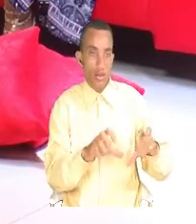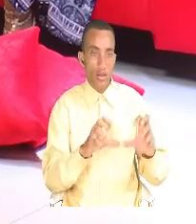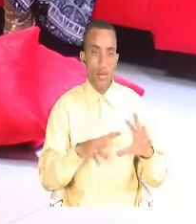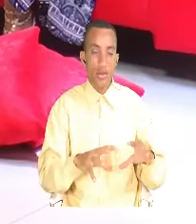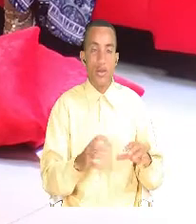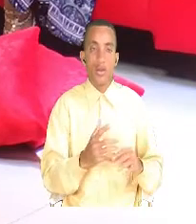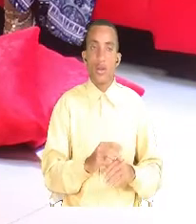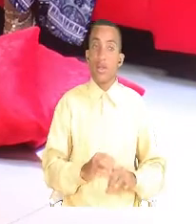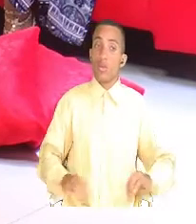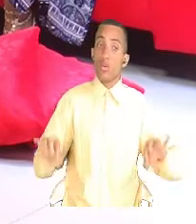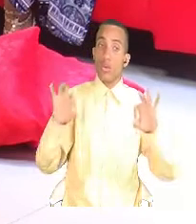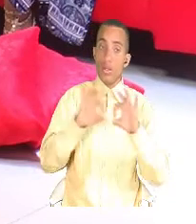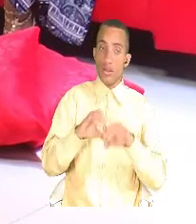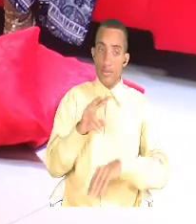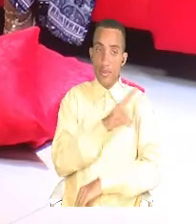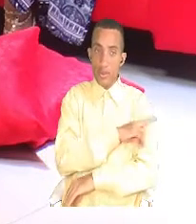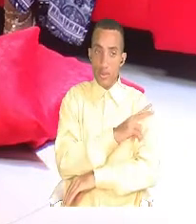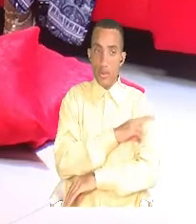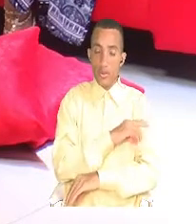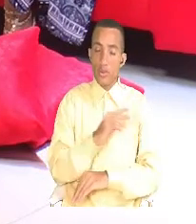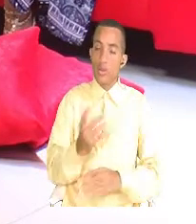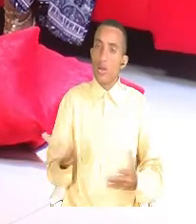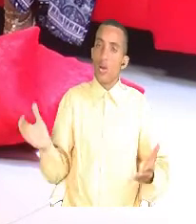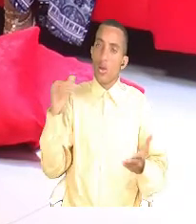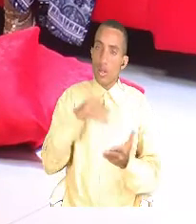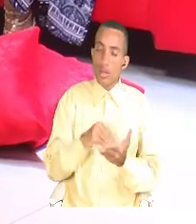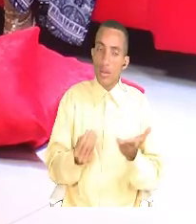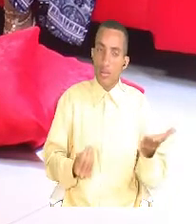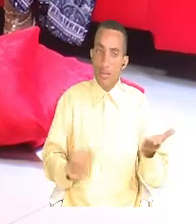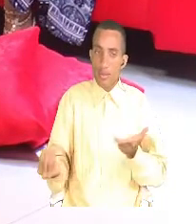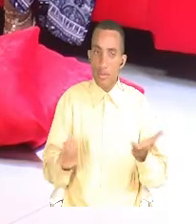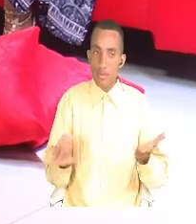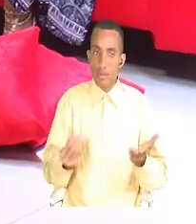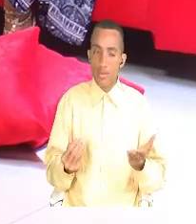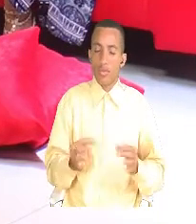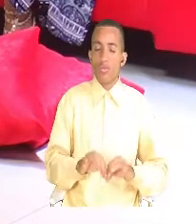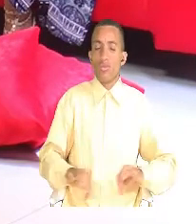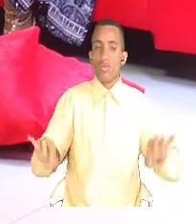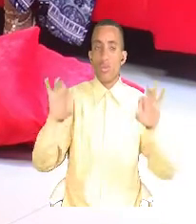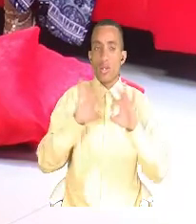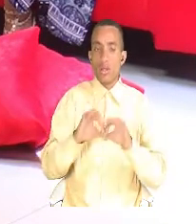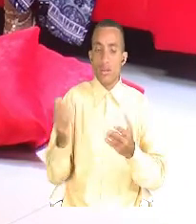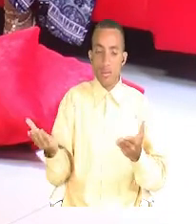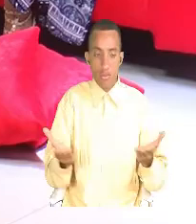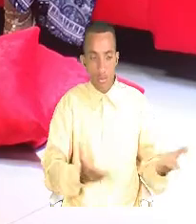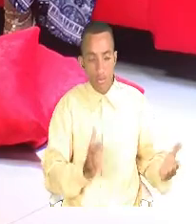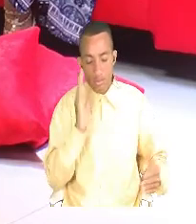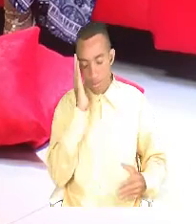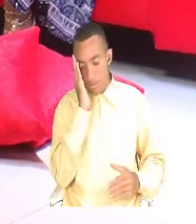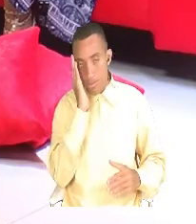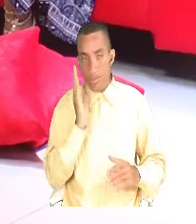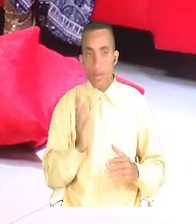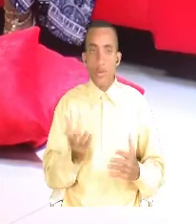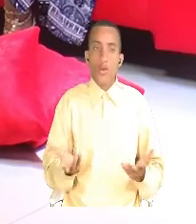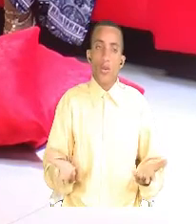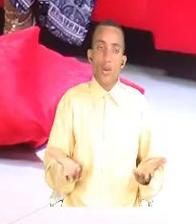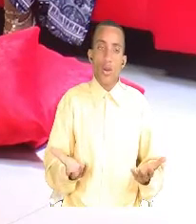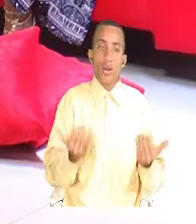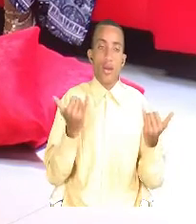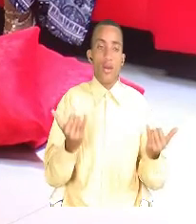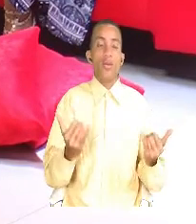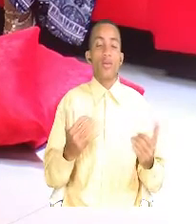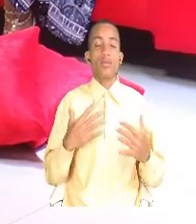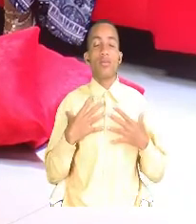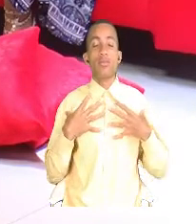le empiece a brindar nuevamente este servicio a la comunidad de Barranca Bermeja y a sus huéspedes. Bueno, porque ahorita en estos momentos lo que necesitamos es eso,